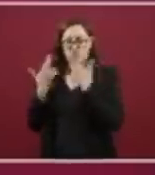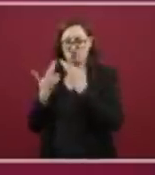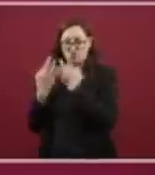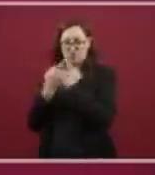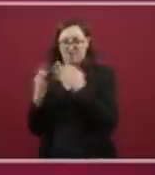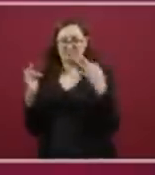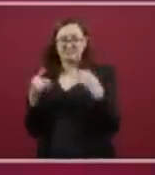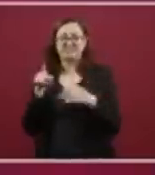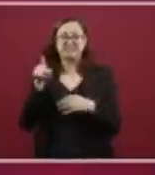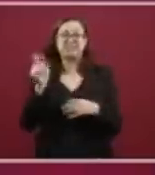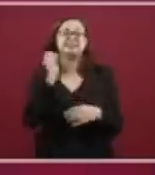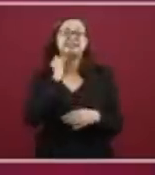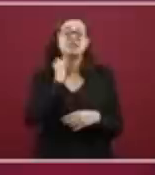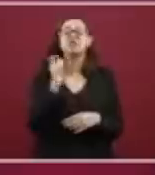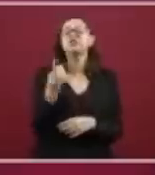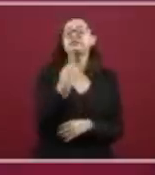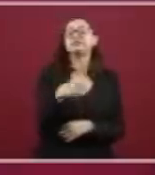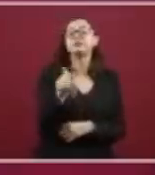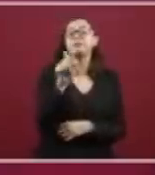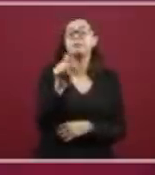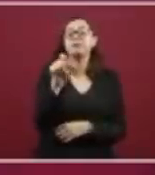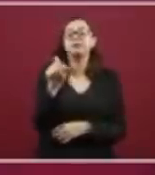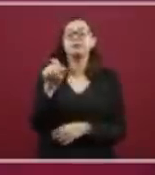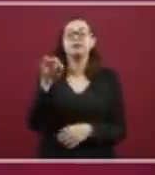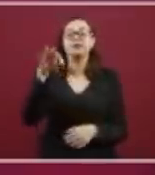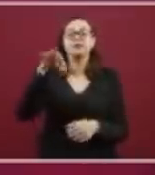120 votos a favor,